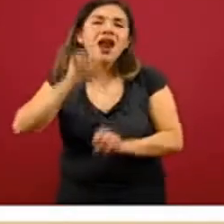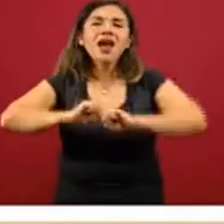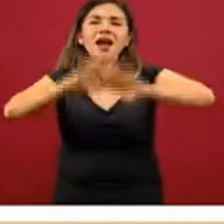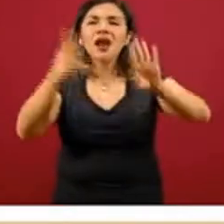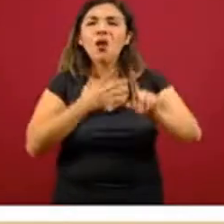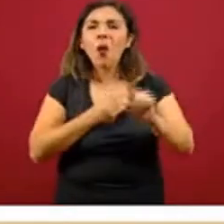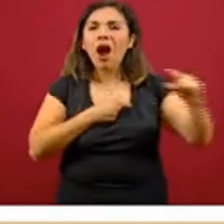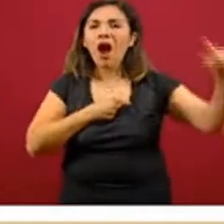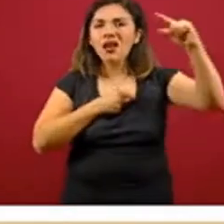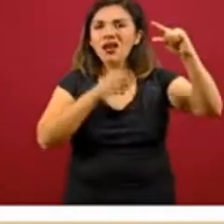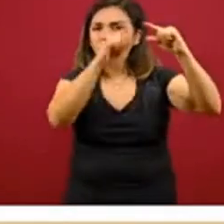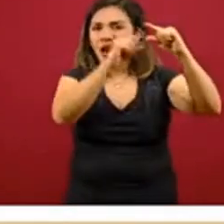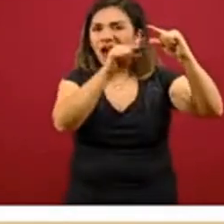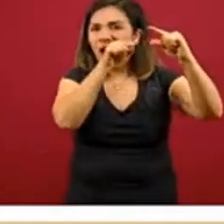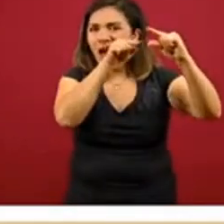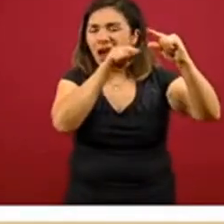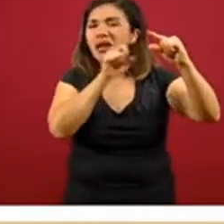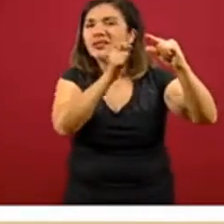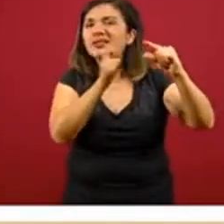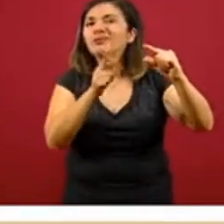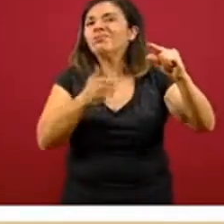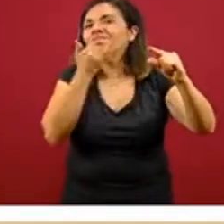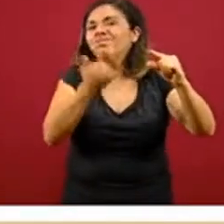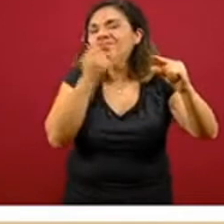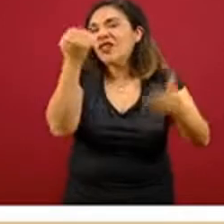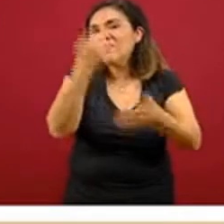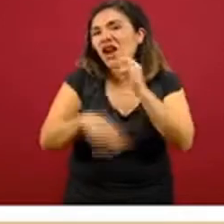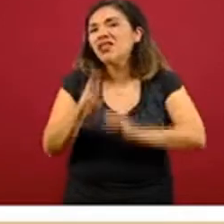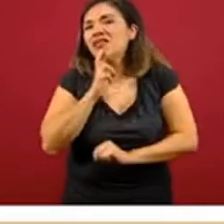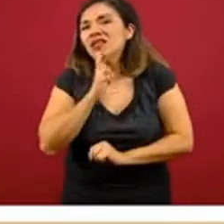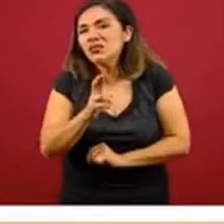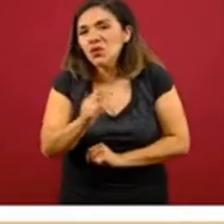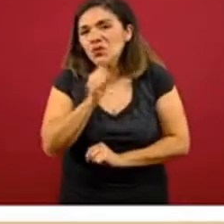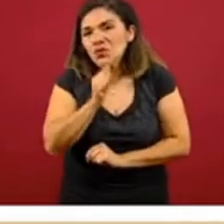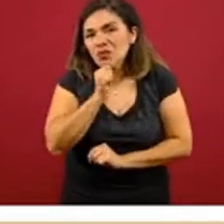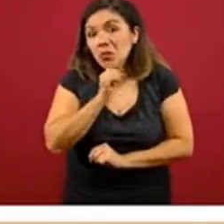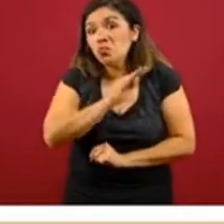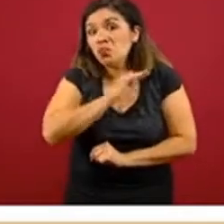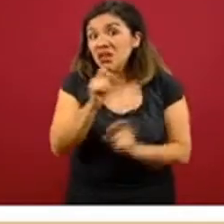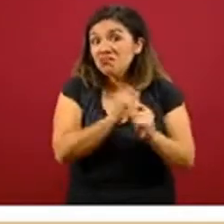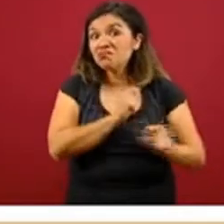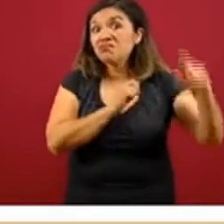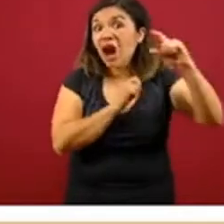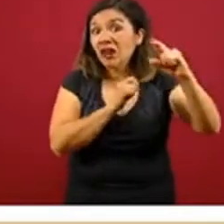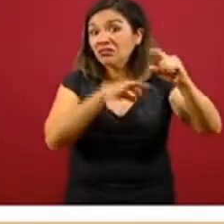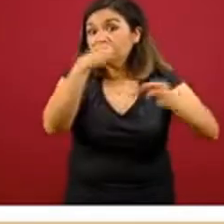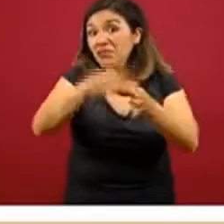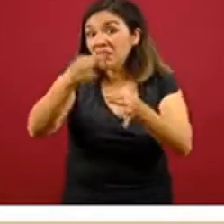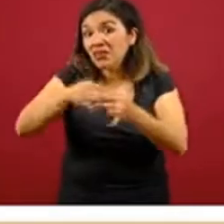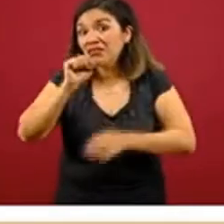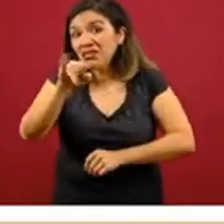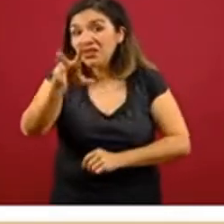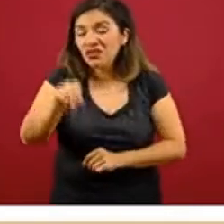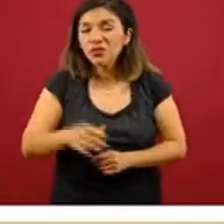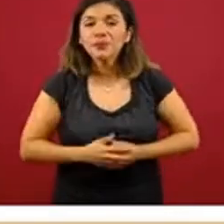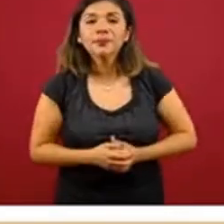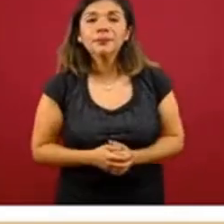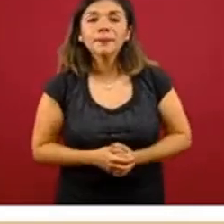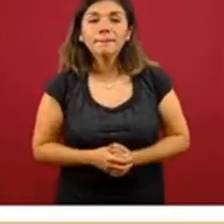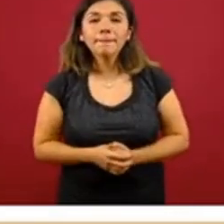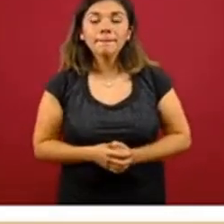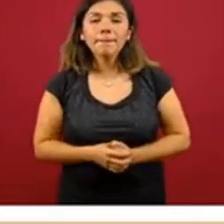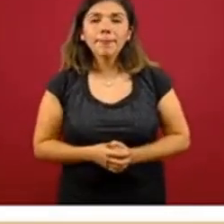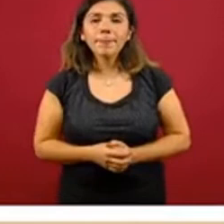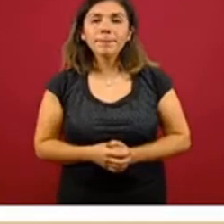que está en la parte superior y donde precisamente aparecerán más defunciones confirmadas. Veamos la